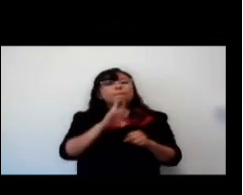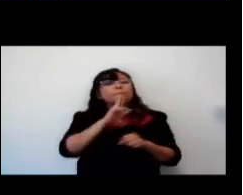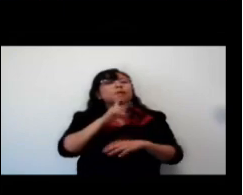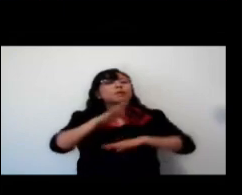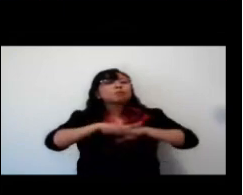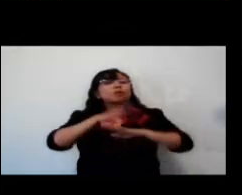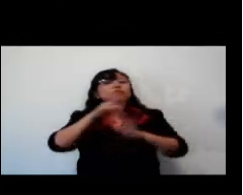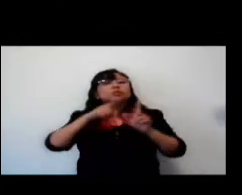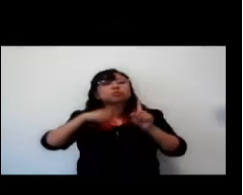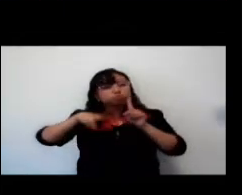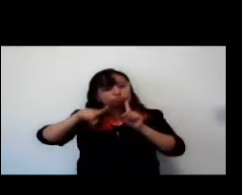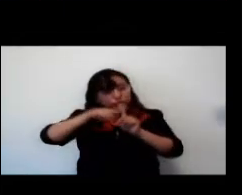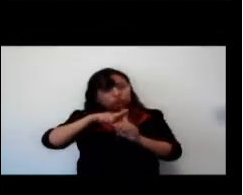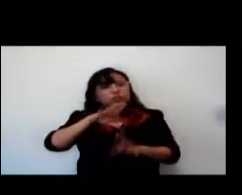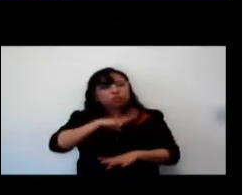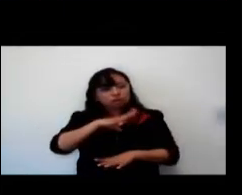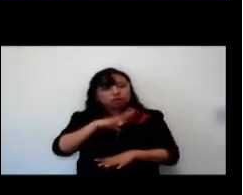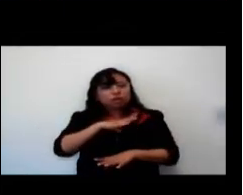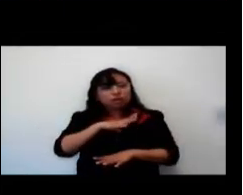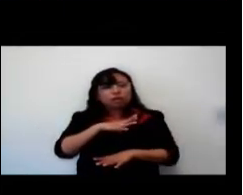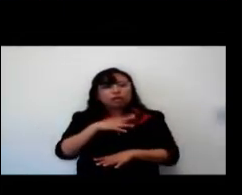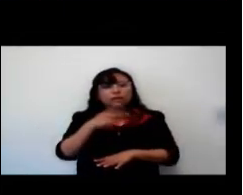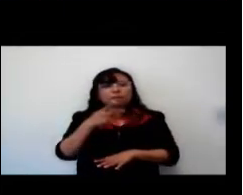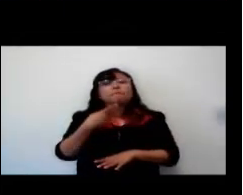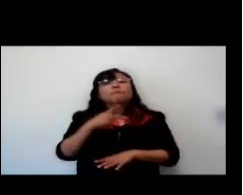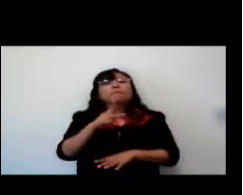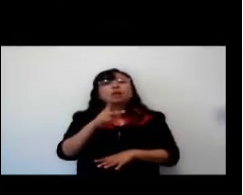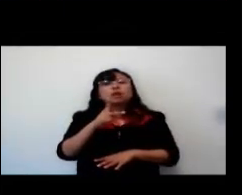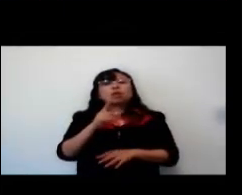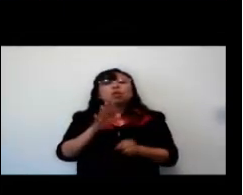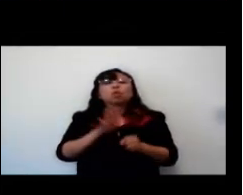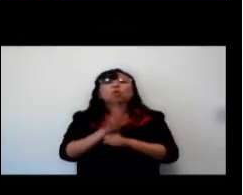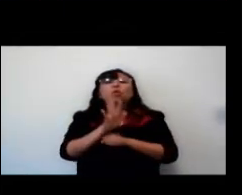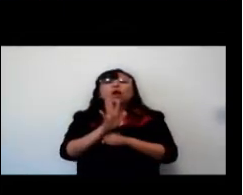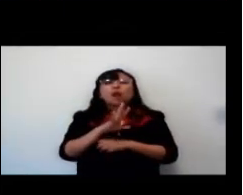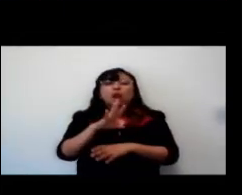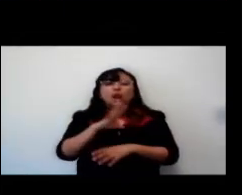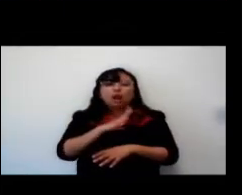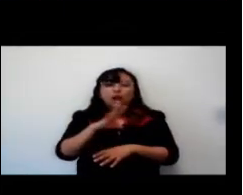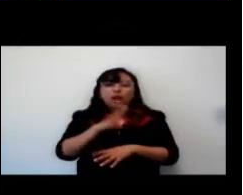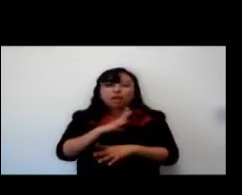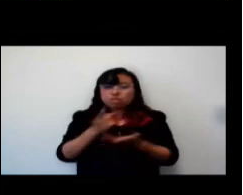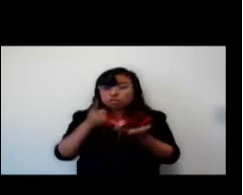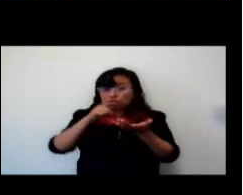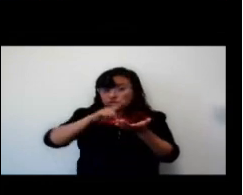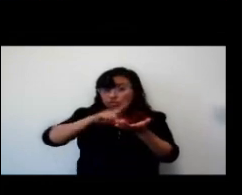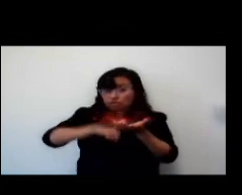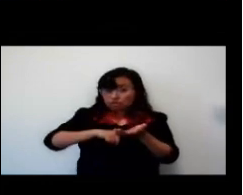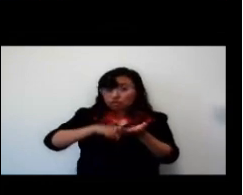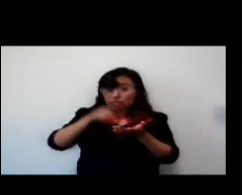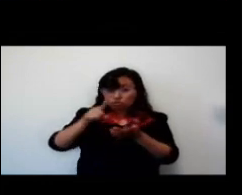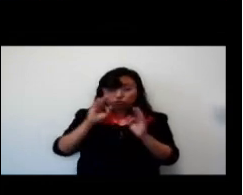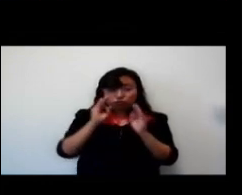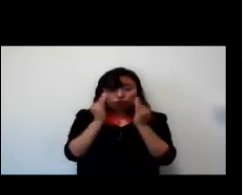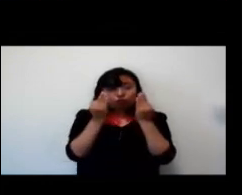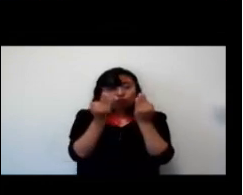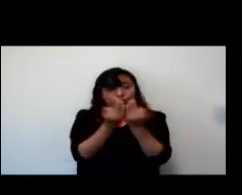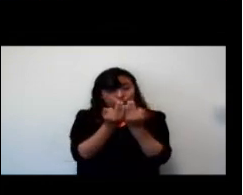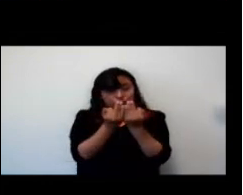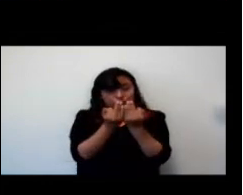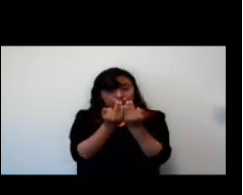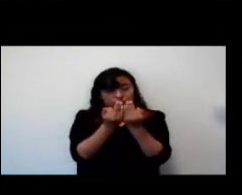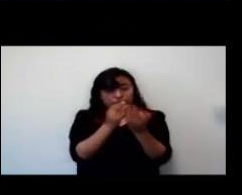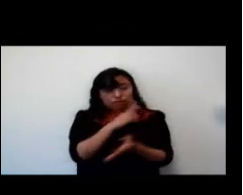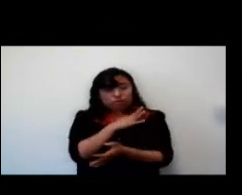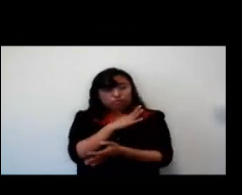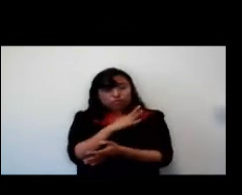altos. Los riesgos, pues, es que algo dentro de estas estructuras que vamos tocando